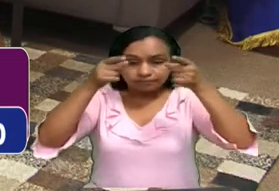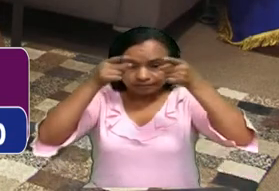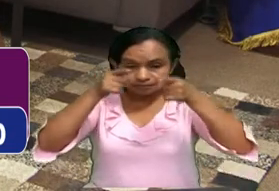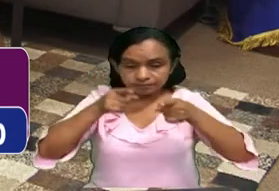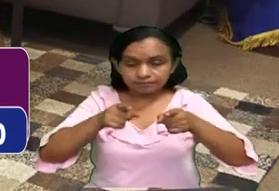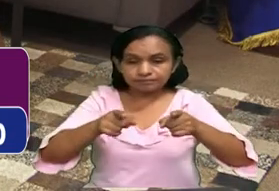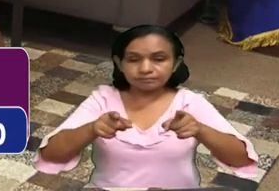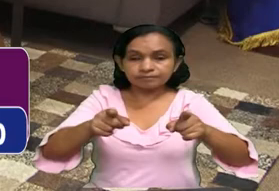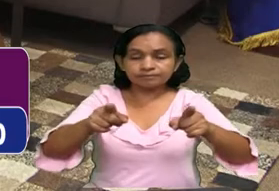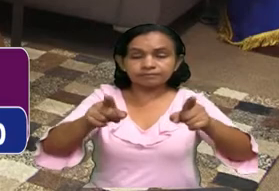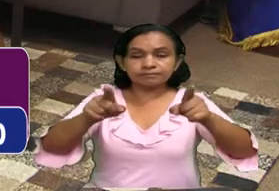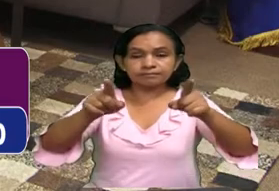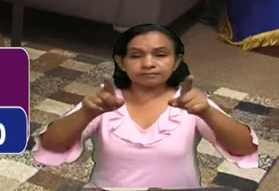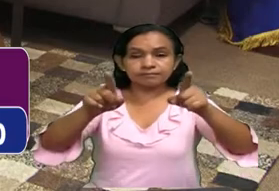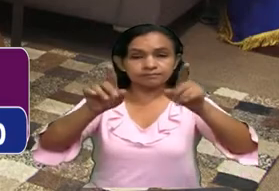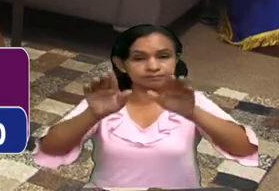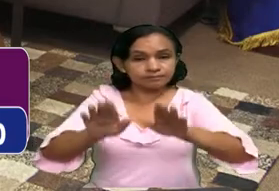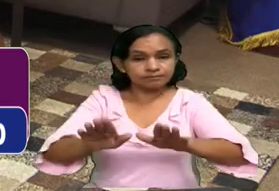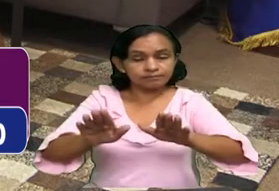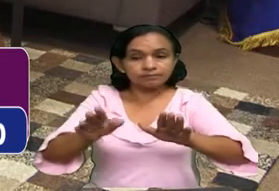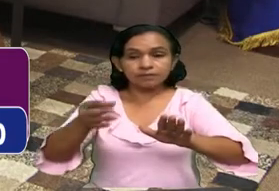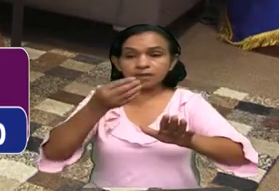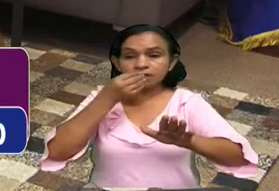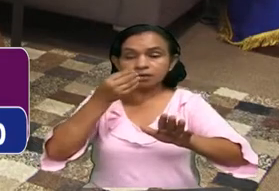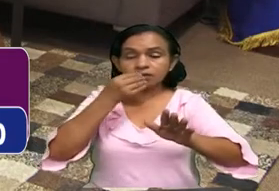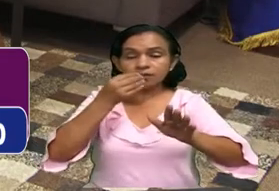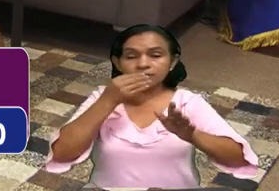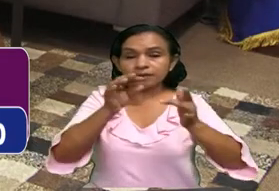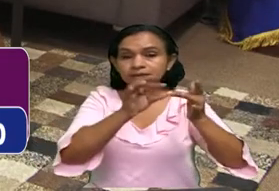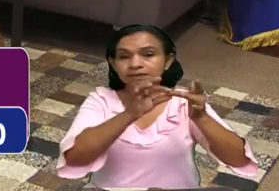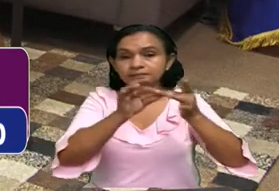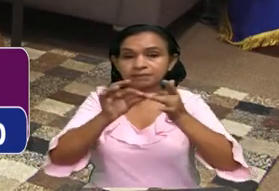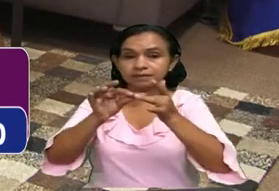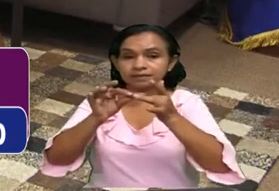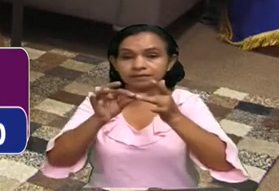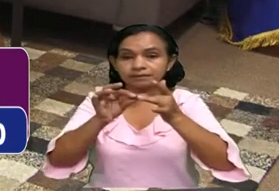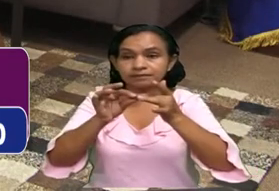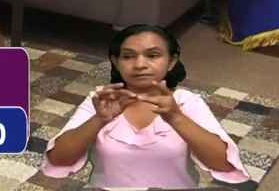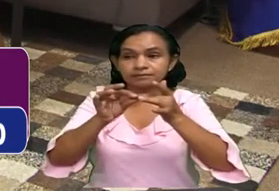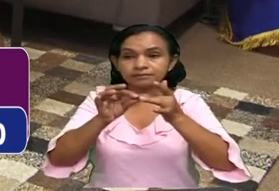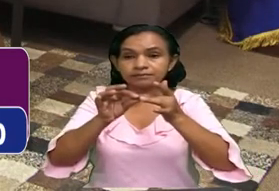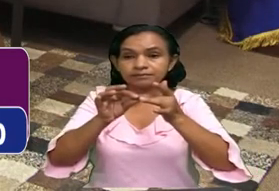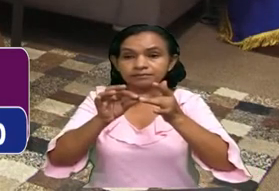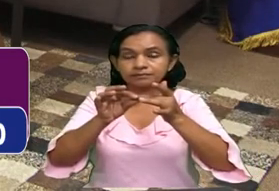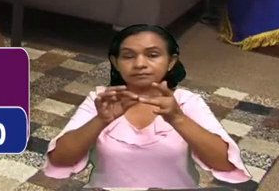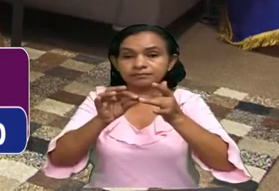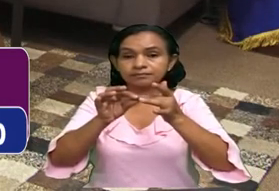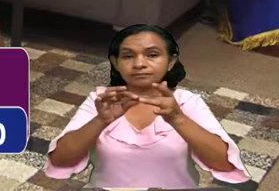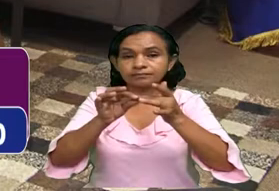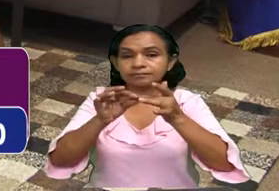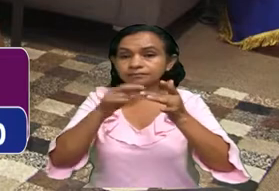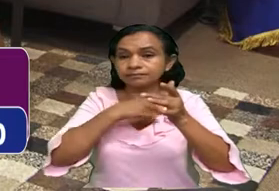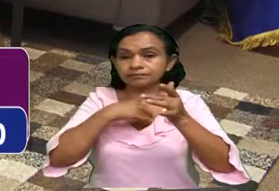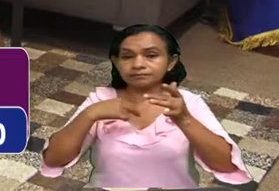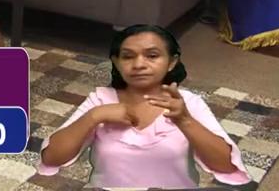del tiempo. Es una forma de alimentación estratégica donde lo tenemos estabulado una parte del día o